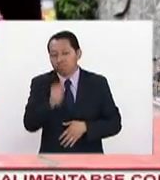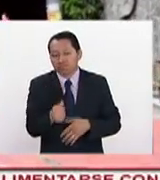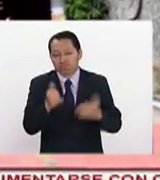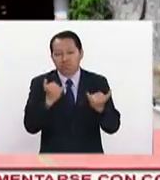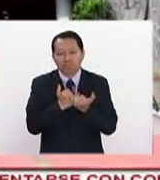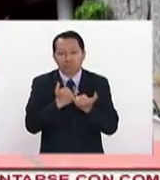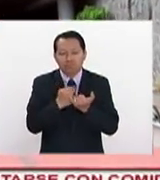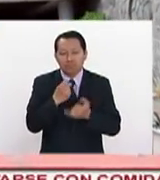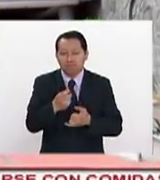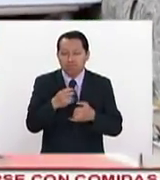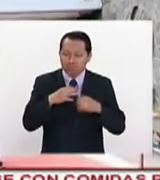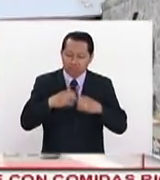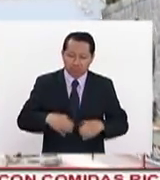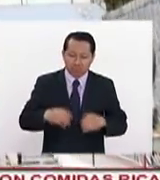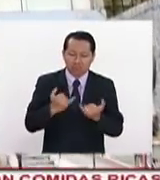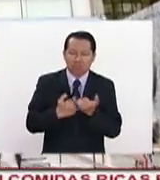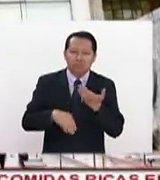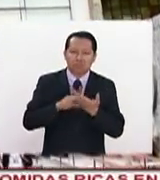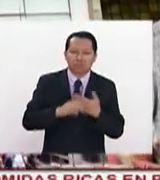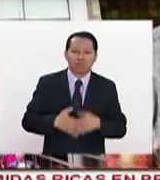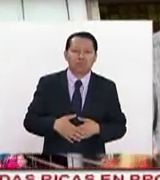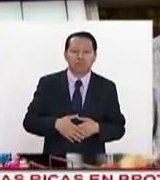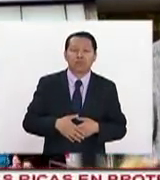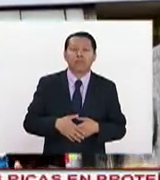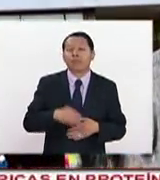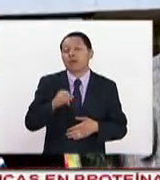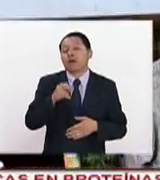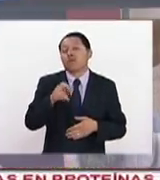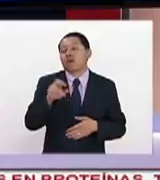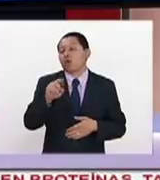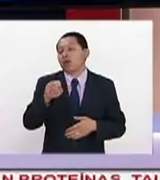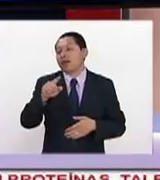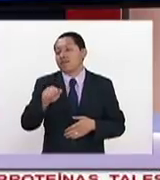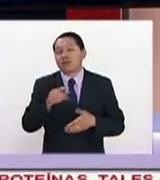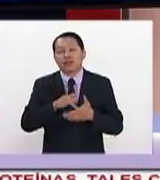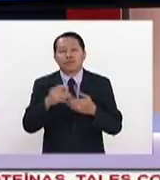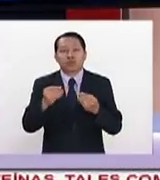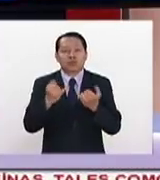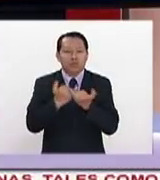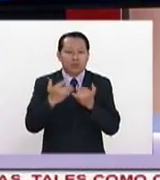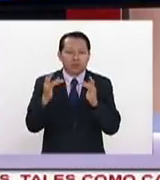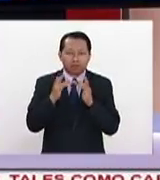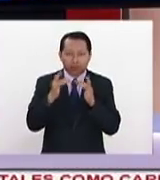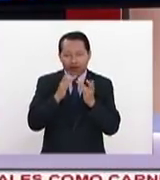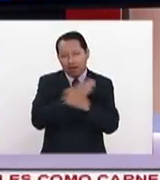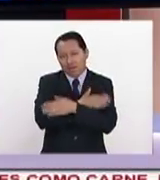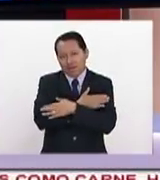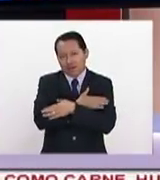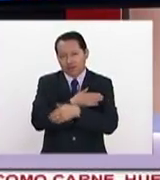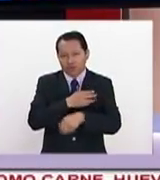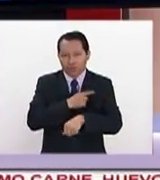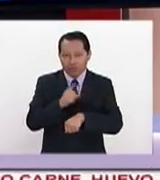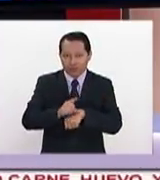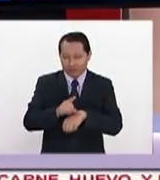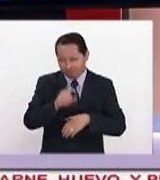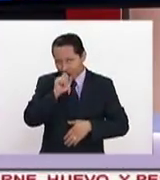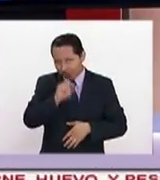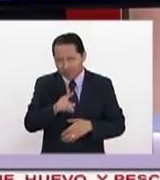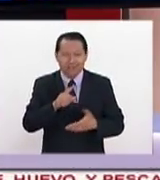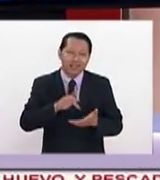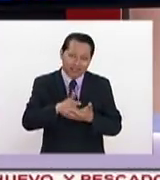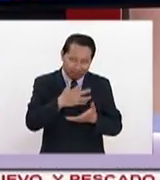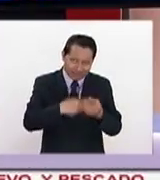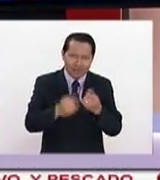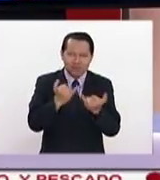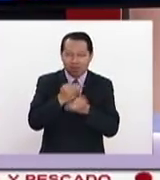tampoco sobre el organismo. Javier Oliva, como siempre, muchísimas gracias por estar aquí con nosotros en México al Día. Un abrazo, muy buenos días. Gracias a ustedes, que tengan